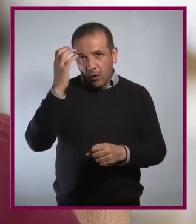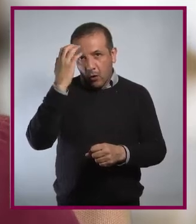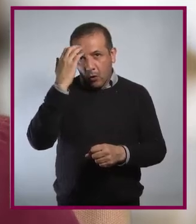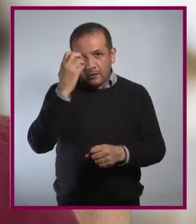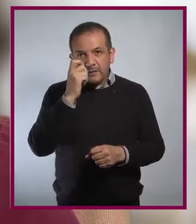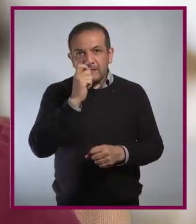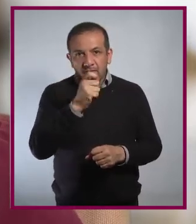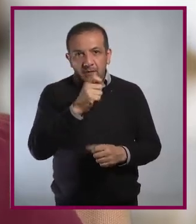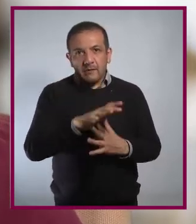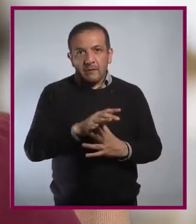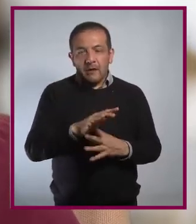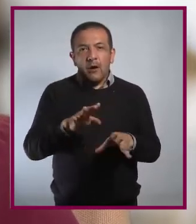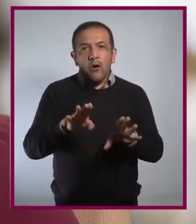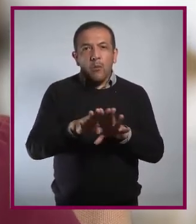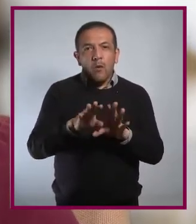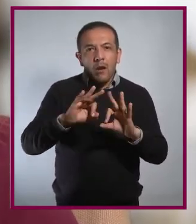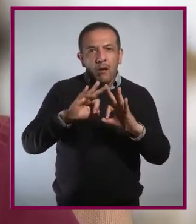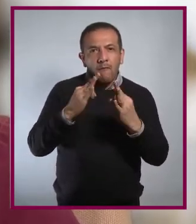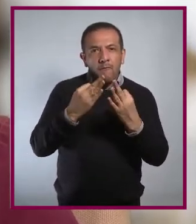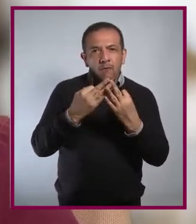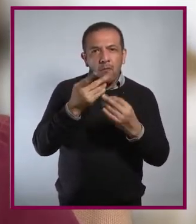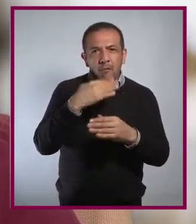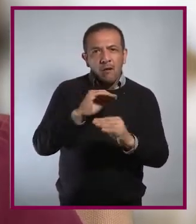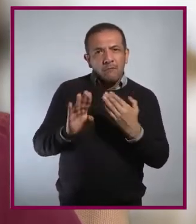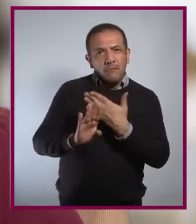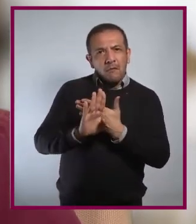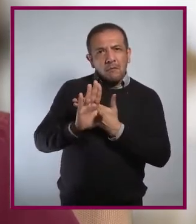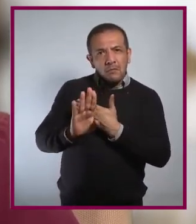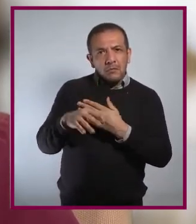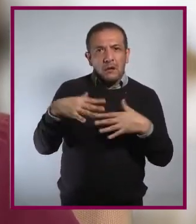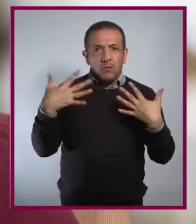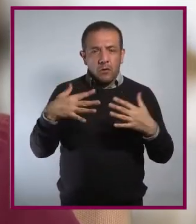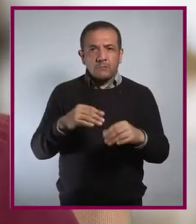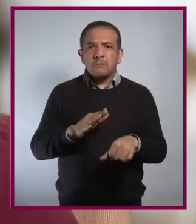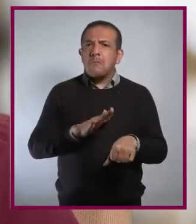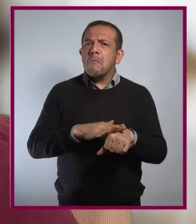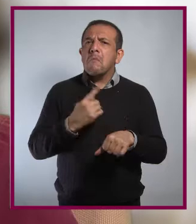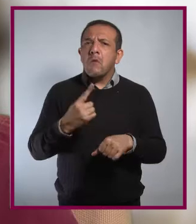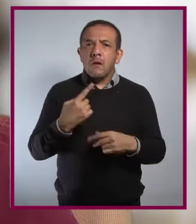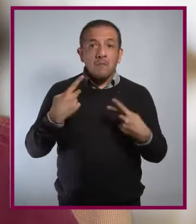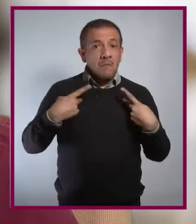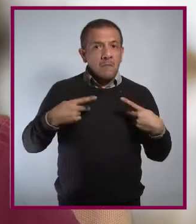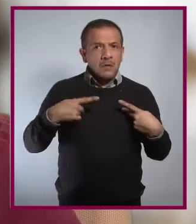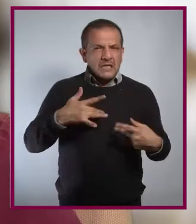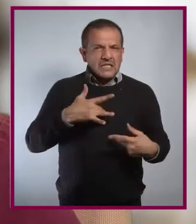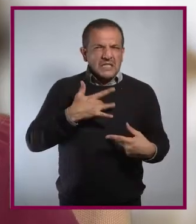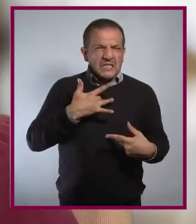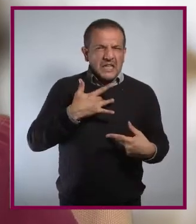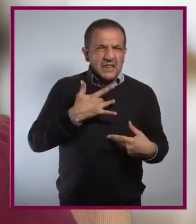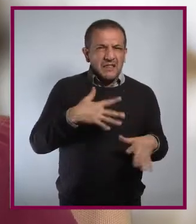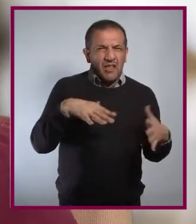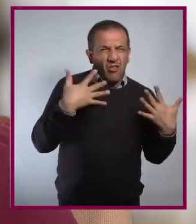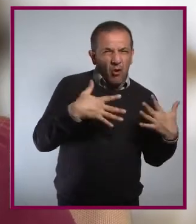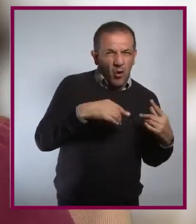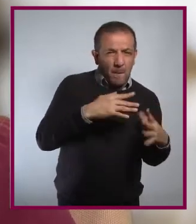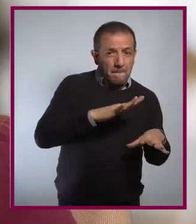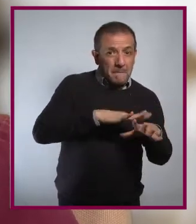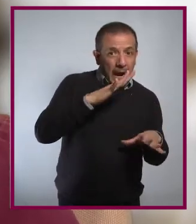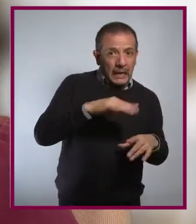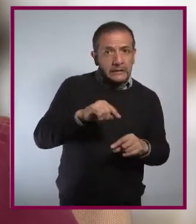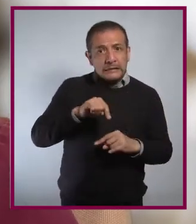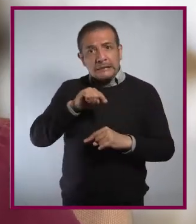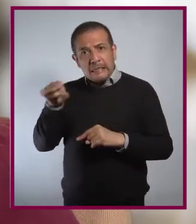subjetivos como una parte muy importante. ¿Por qué una persona puede sentir más dolor que